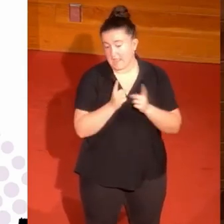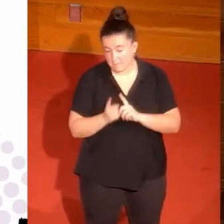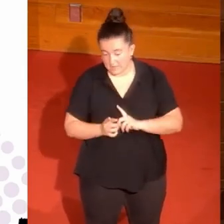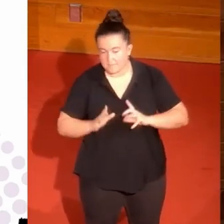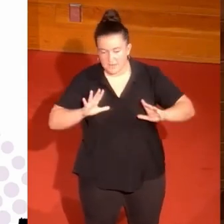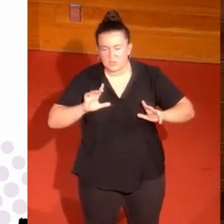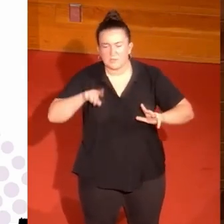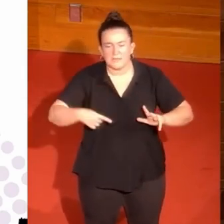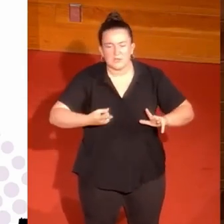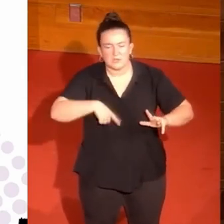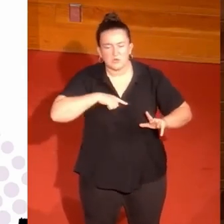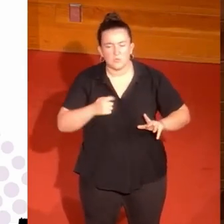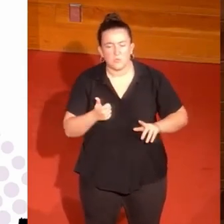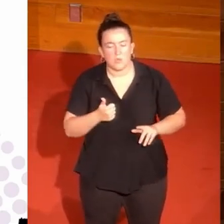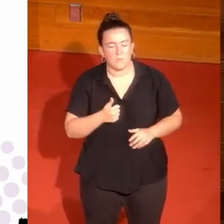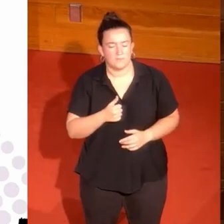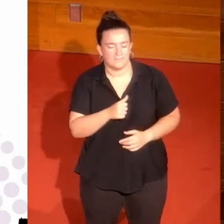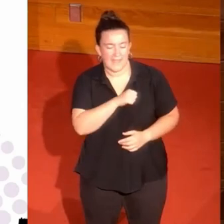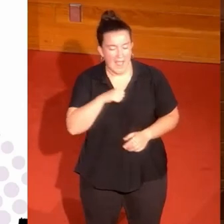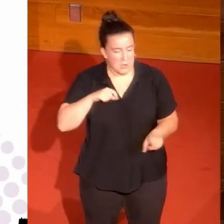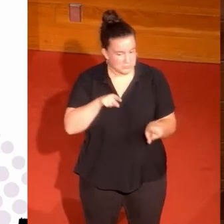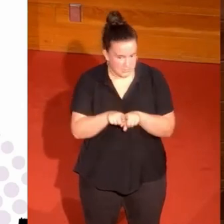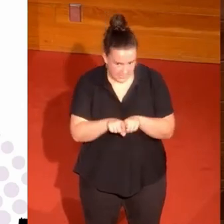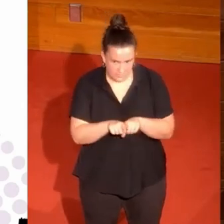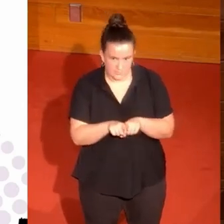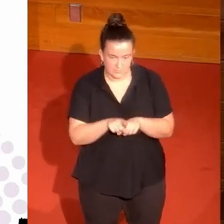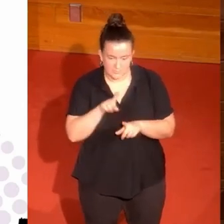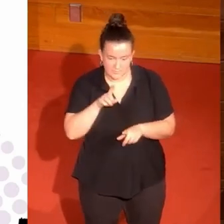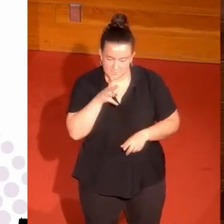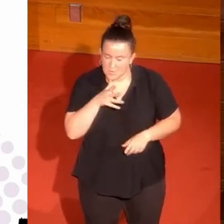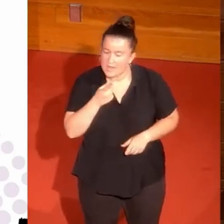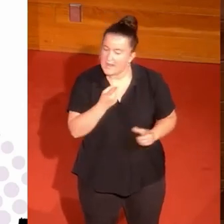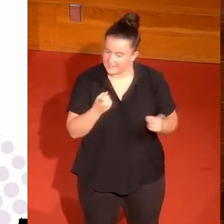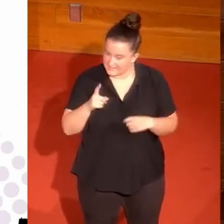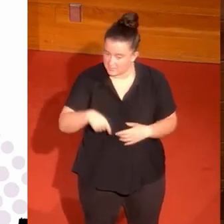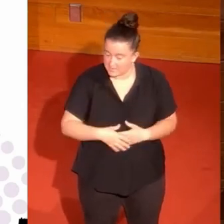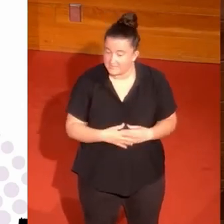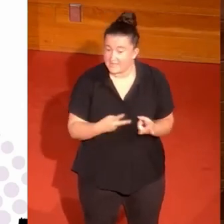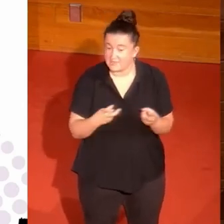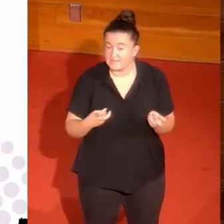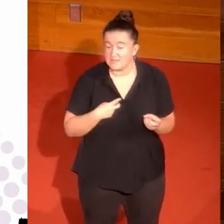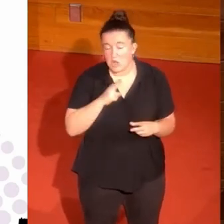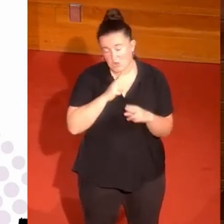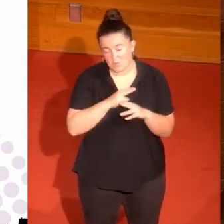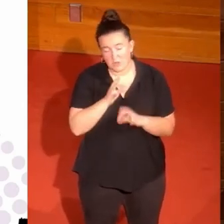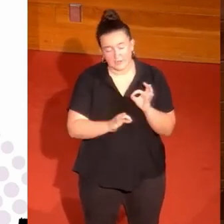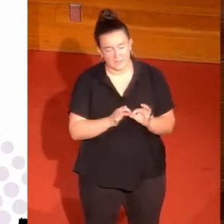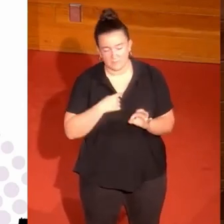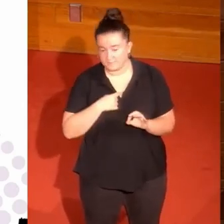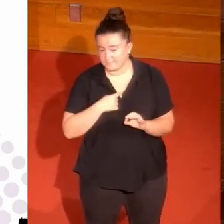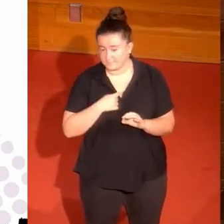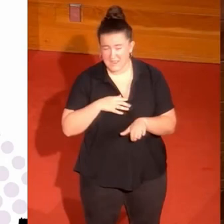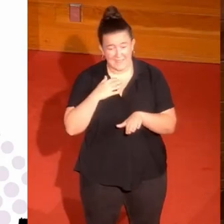de otra manera también somos un poquito autocríticos porque es necesario y me gustaría en nombre de la organización pedir disculpas por los